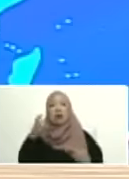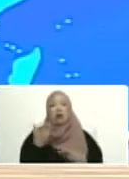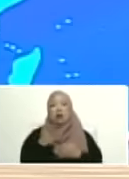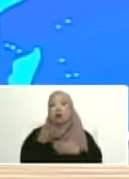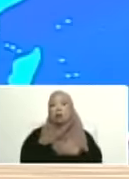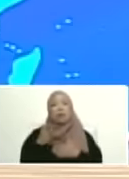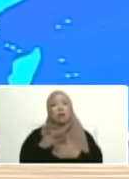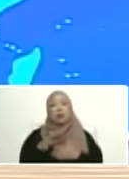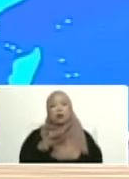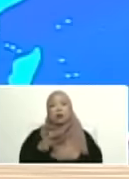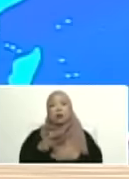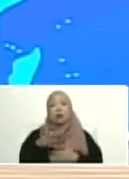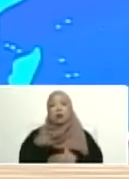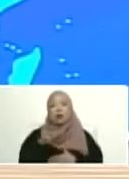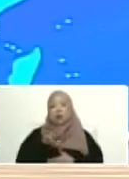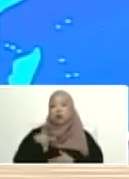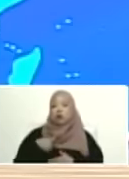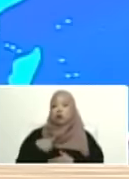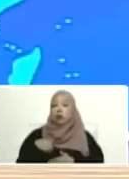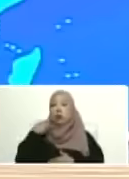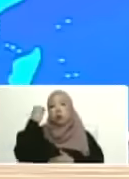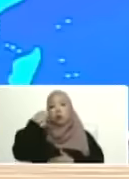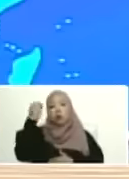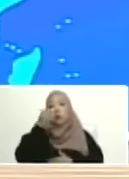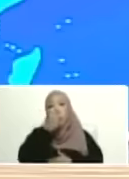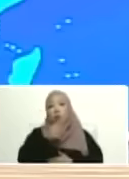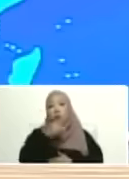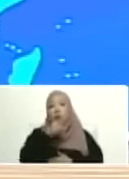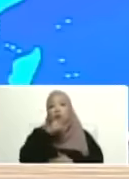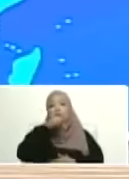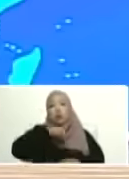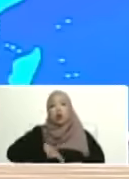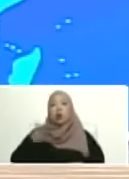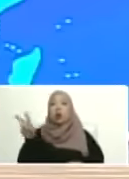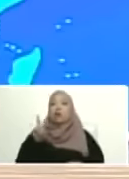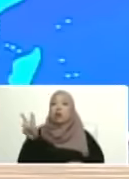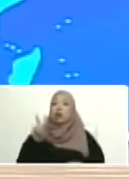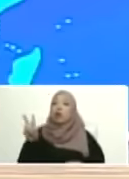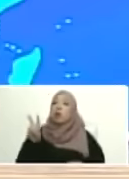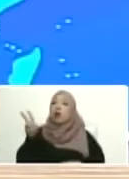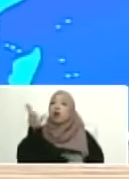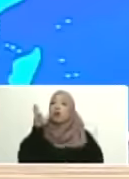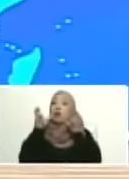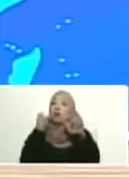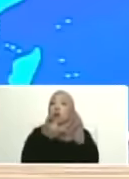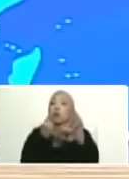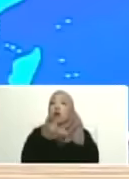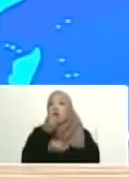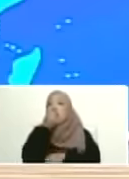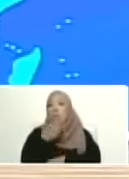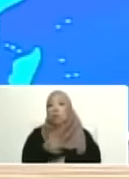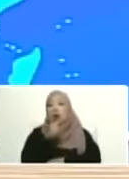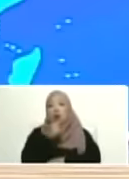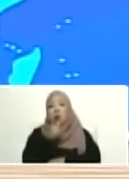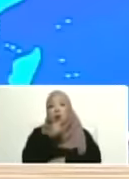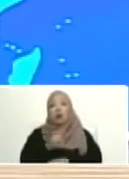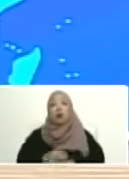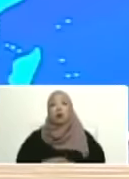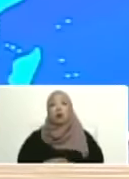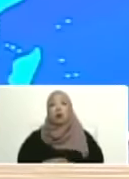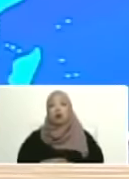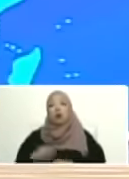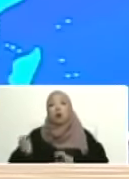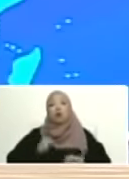Pero si fuéramos acuciosos, y tenemos buenos historiadores en Venezuela, buenas historiadoras, un